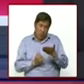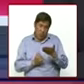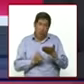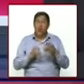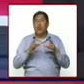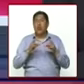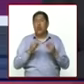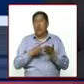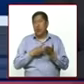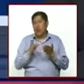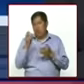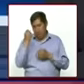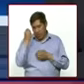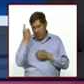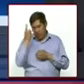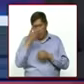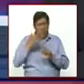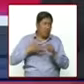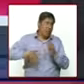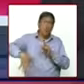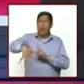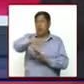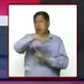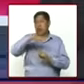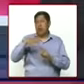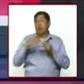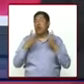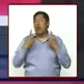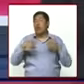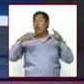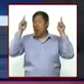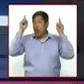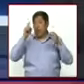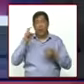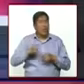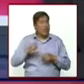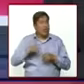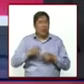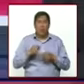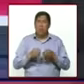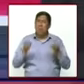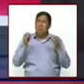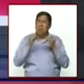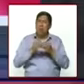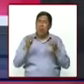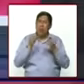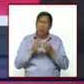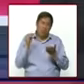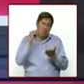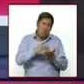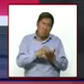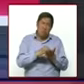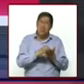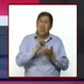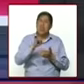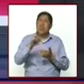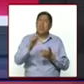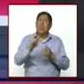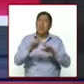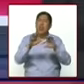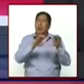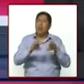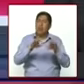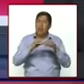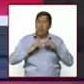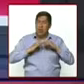de una verdadera comprensión del mundo que los rodea. Para lograr este avance, se necesitarán importantes innovaciones en el campo de la IA,